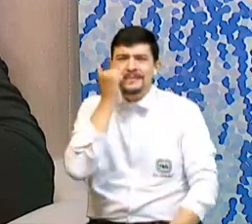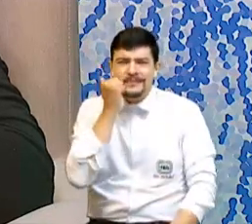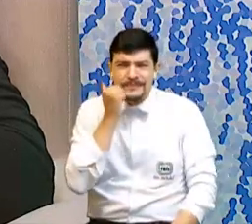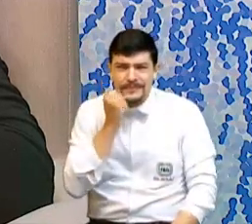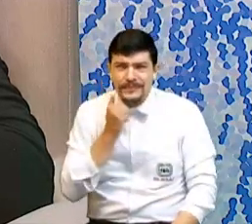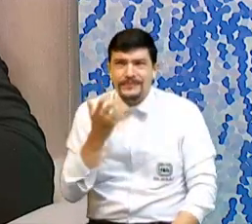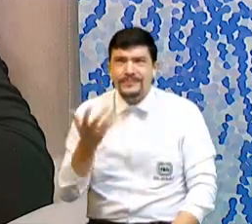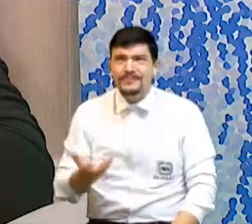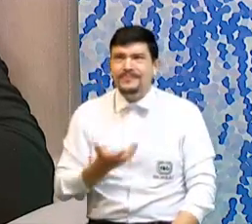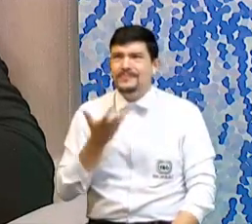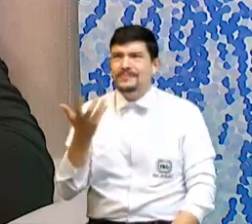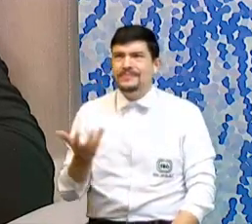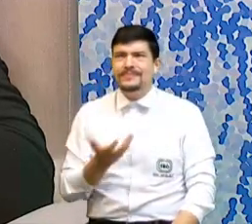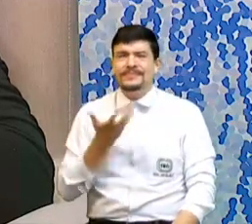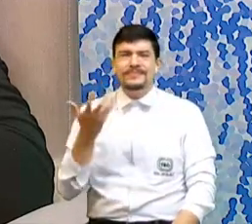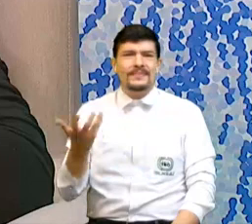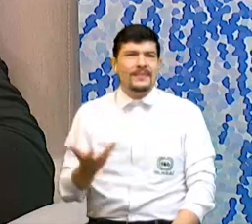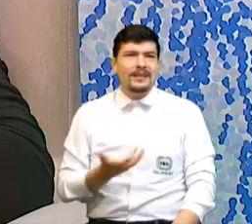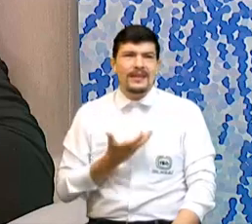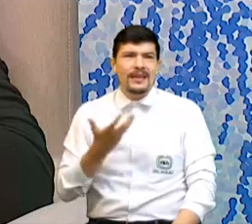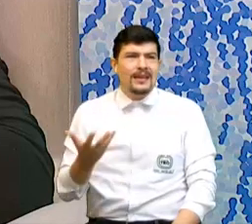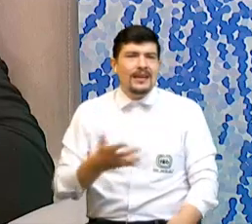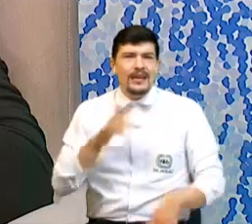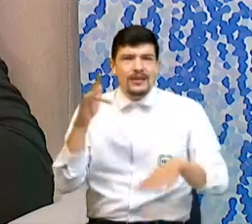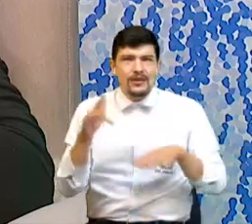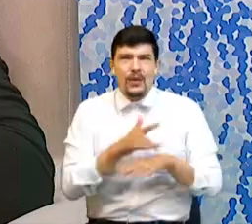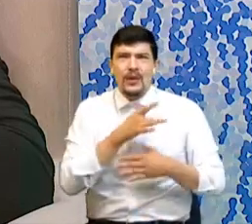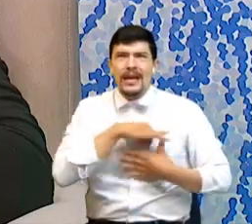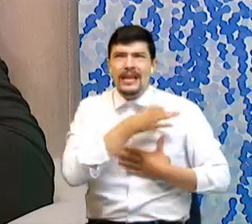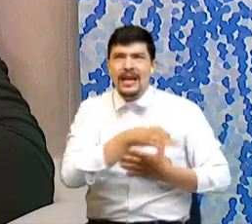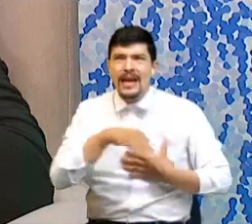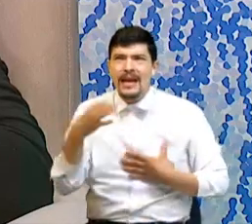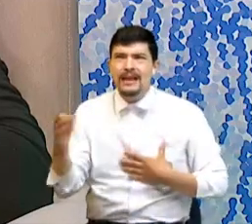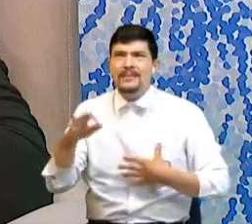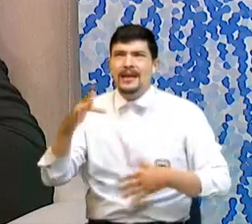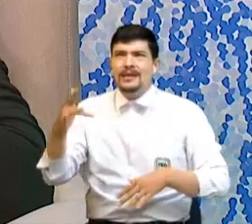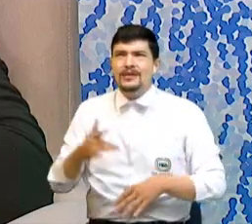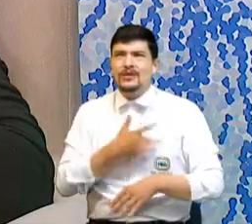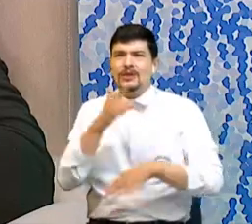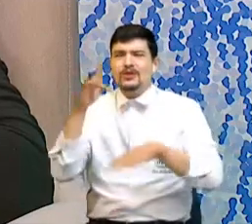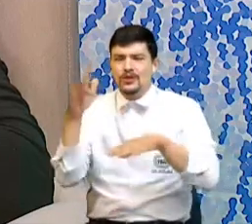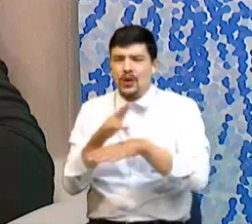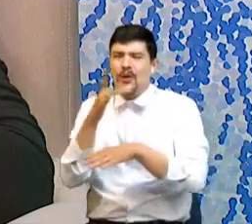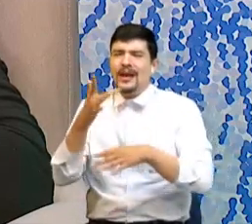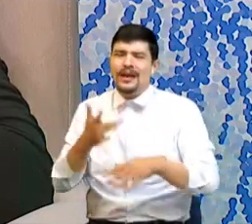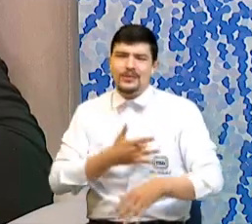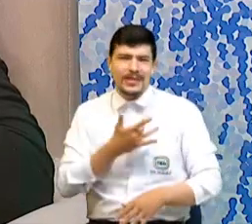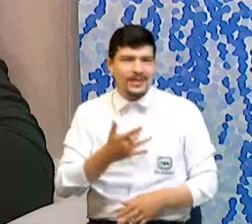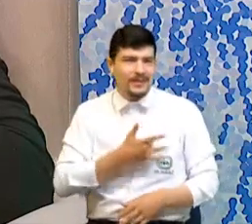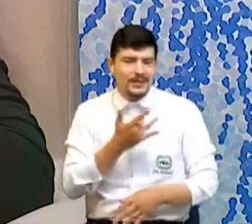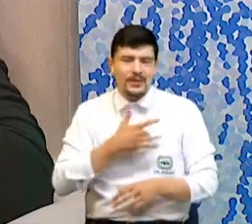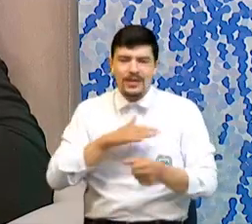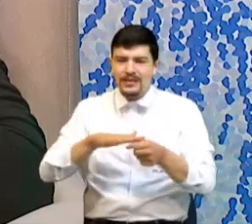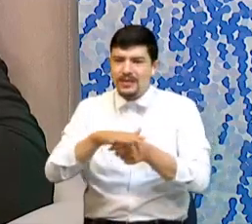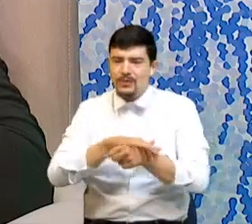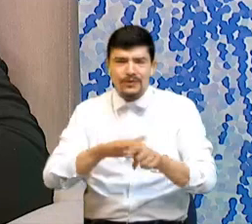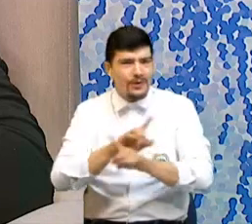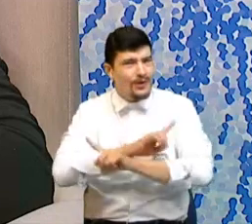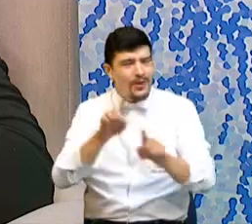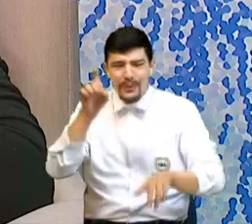Es un tema que toca el alma, que toca los sentimientos, situaciones que no deberían presentarse, situaciones